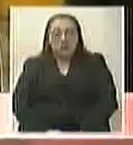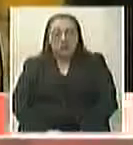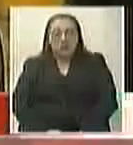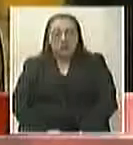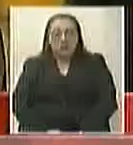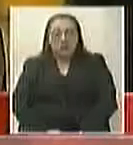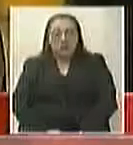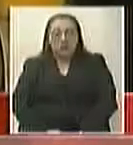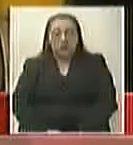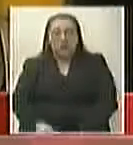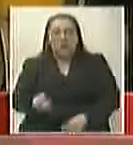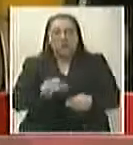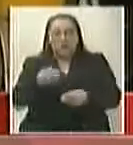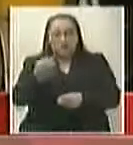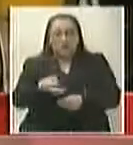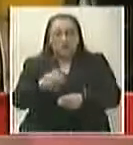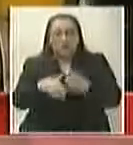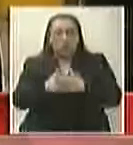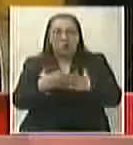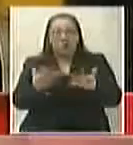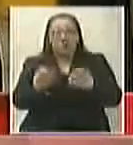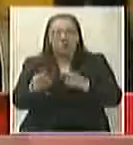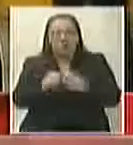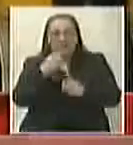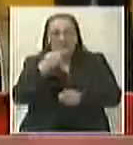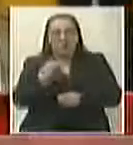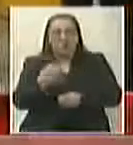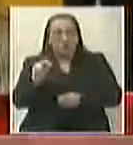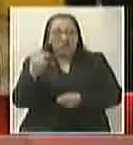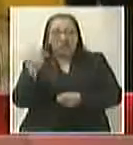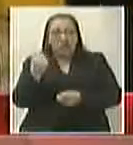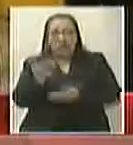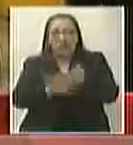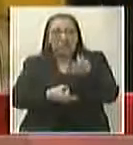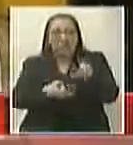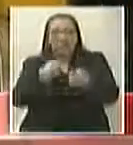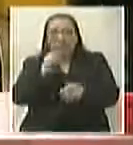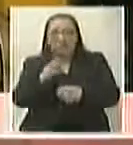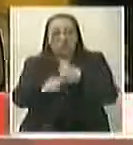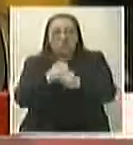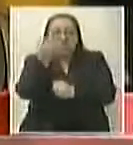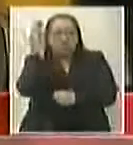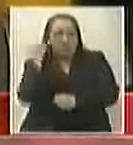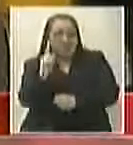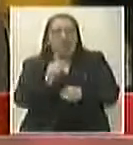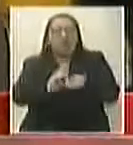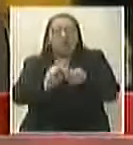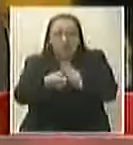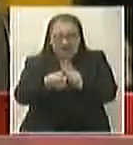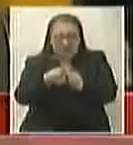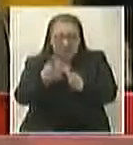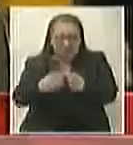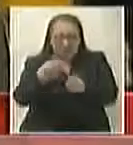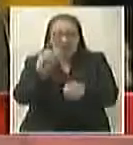del gobierno de explicar realmente que las cosas se quieren hacer de verdad, no solamente en papel como en anteriores años, sino un cambio que